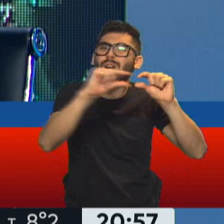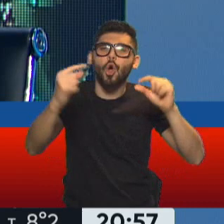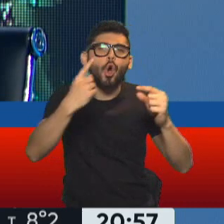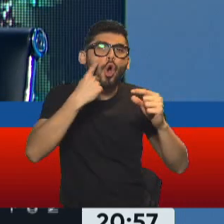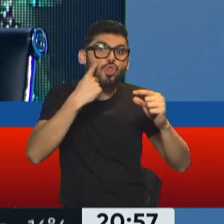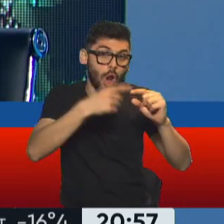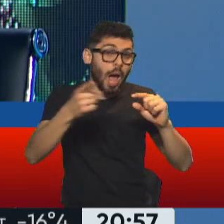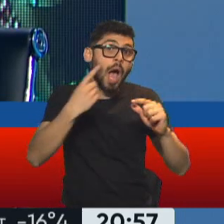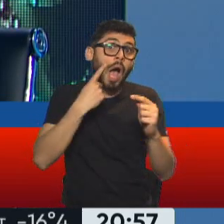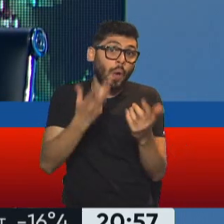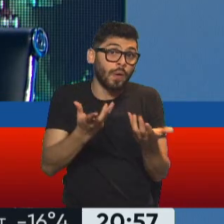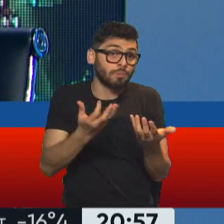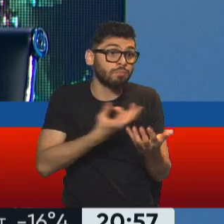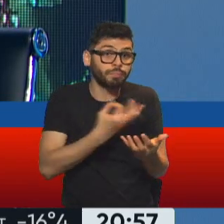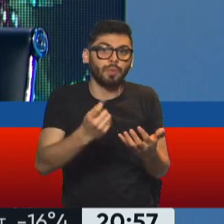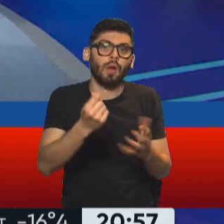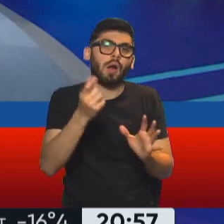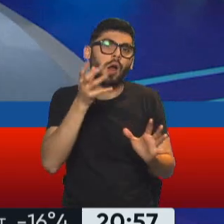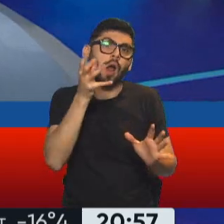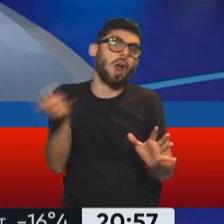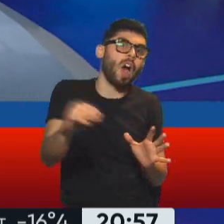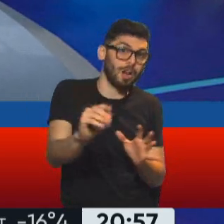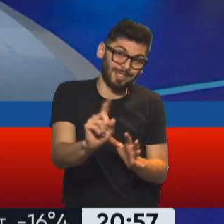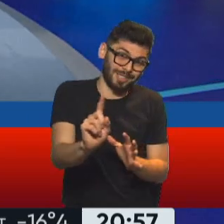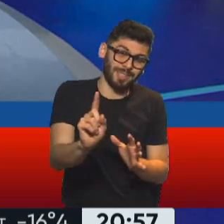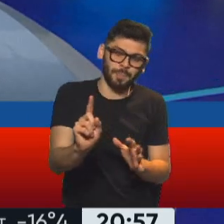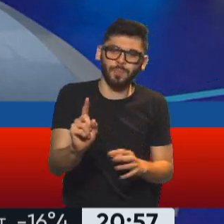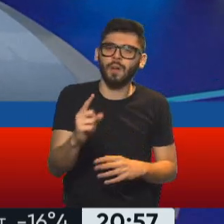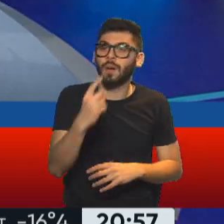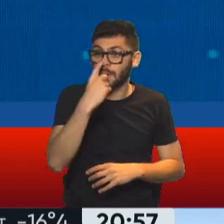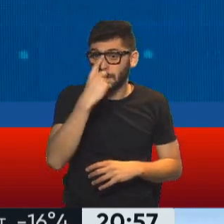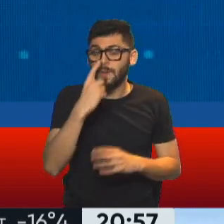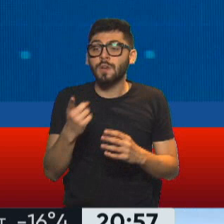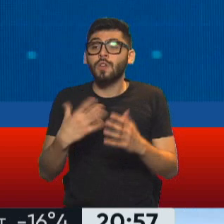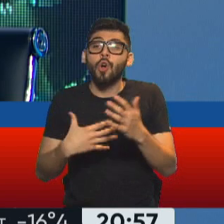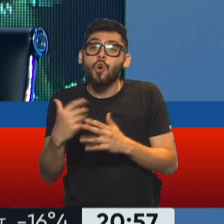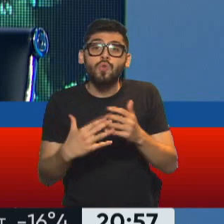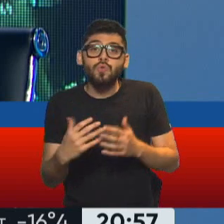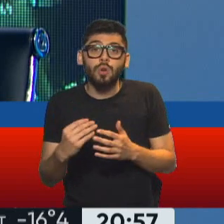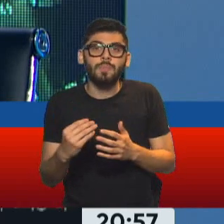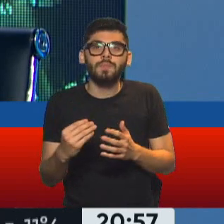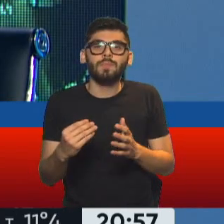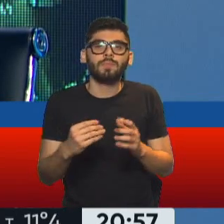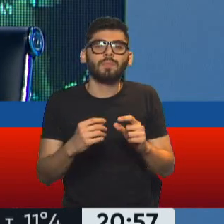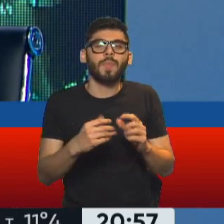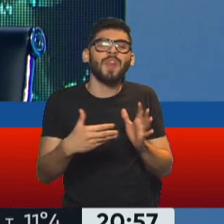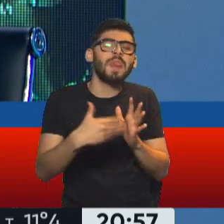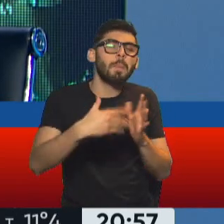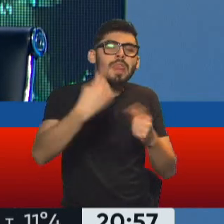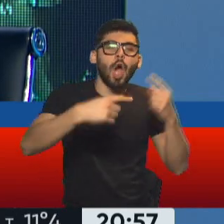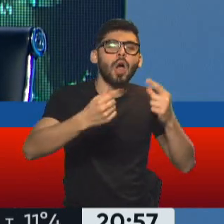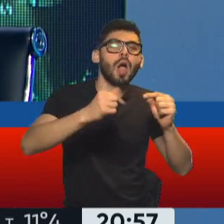construcción para garantizar que realmente no haya abusos. En construcción? No, según los insumos, hay en